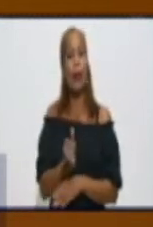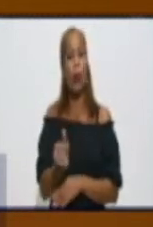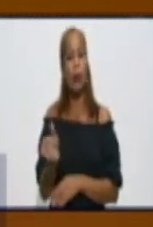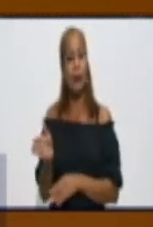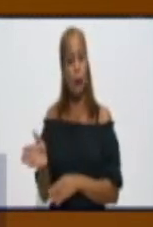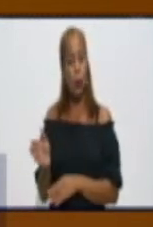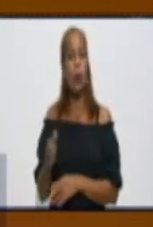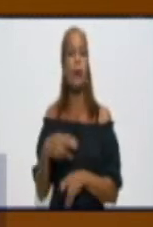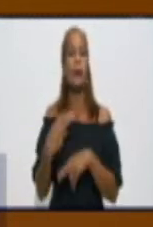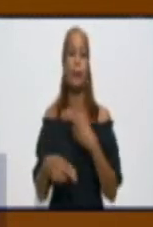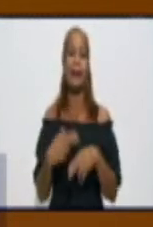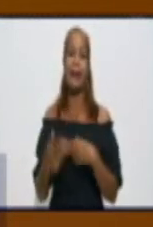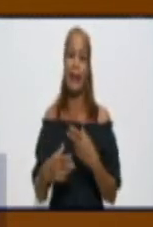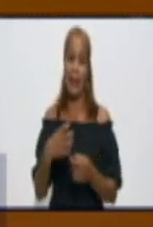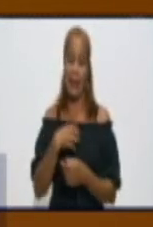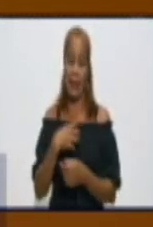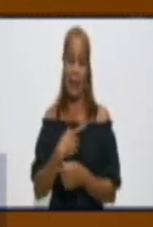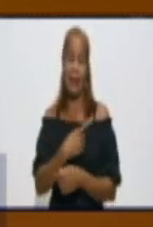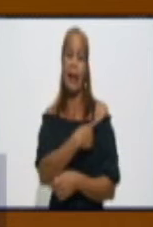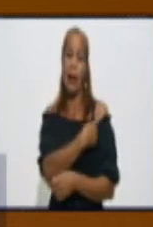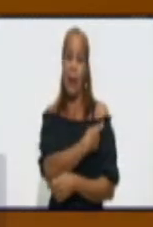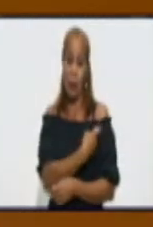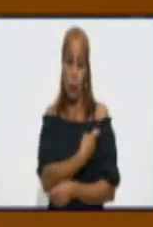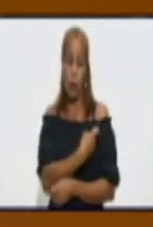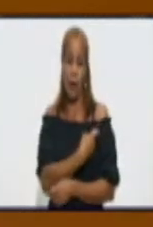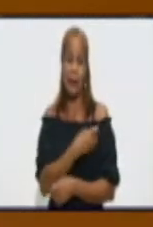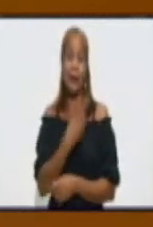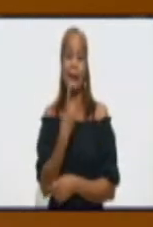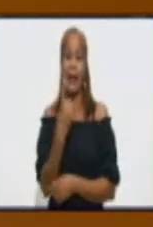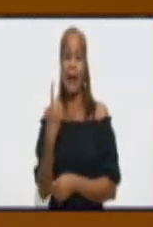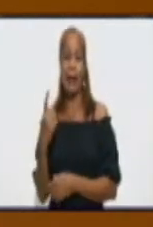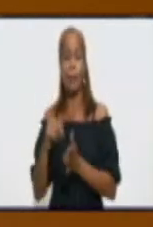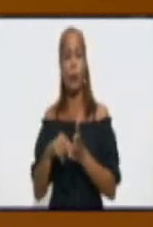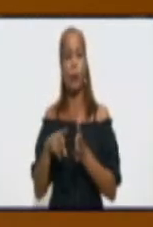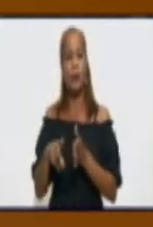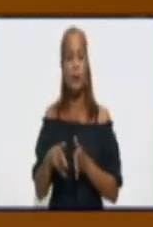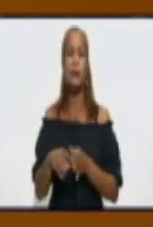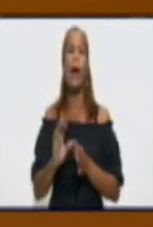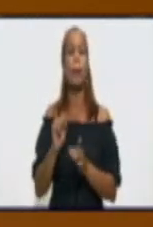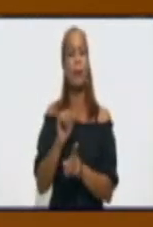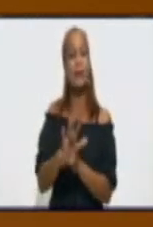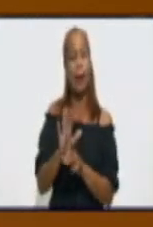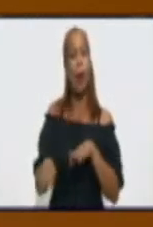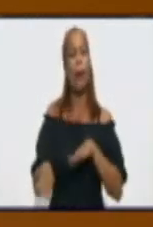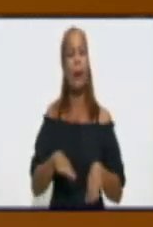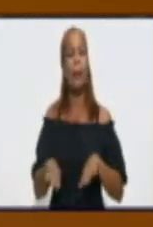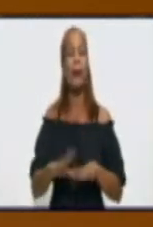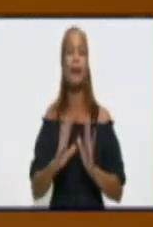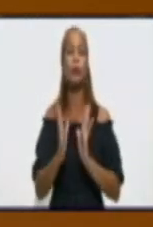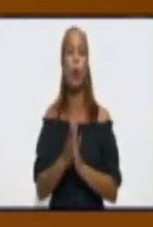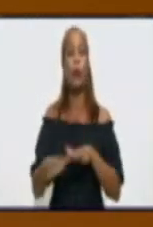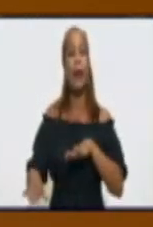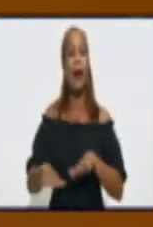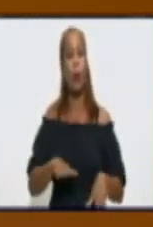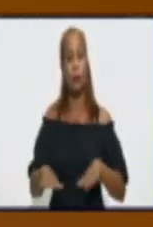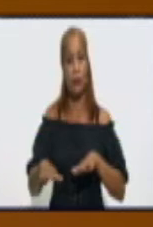candidato vacunal desde la ciudad de La Habana hasta acá, hasta la provincia, pues empezamos a preparar todas las condiciones de